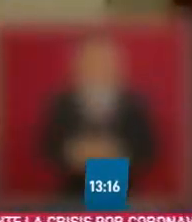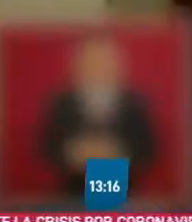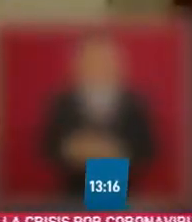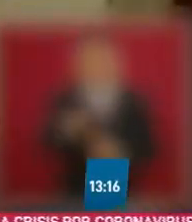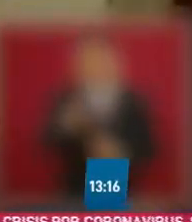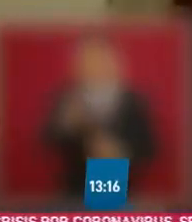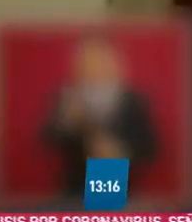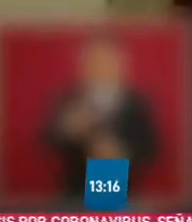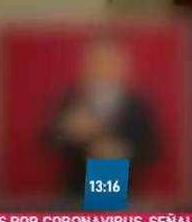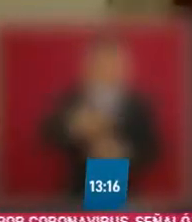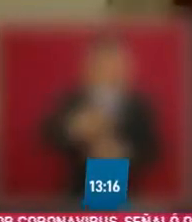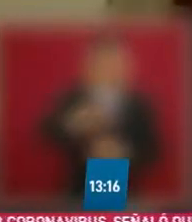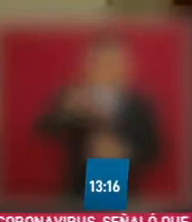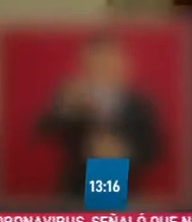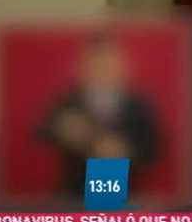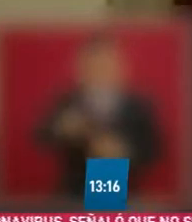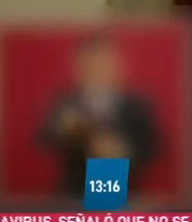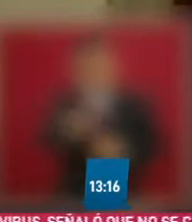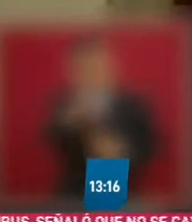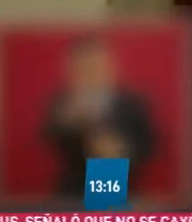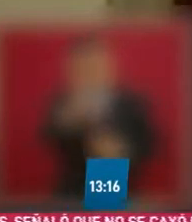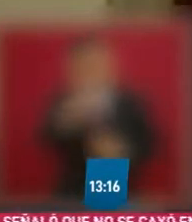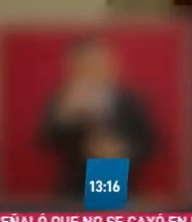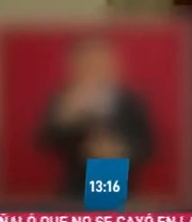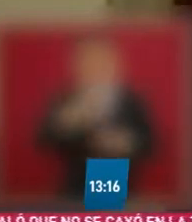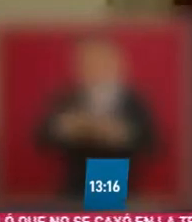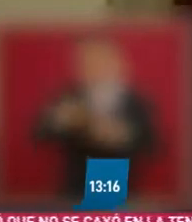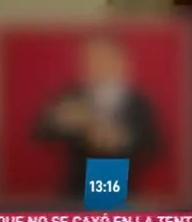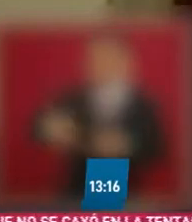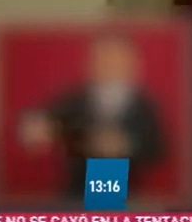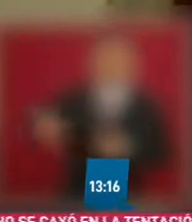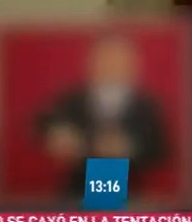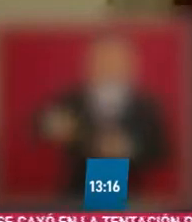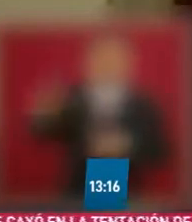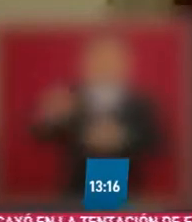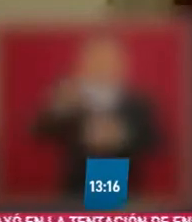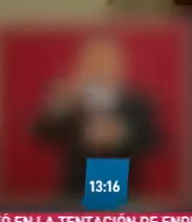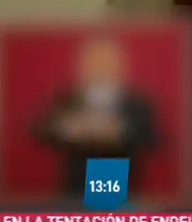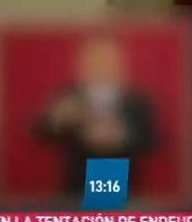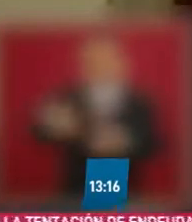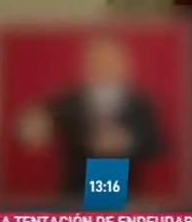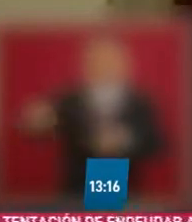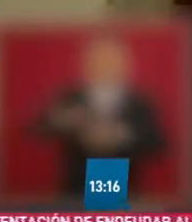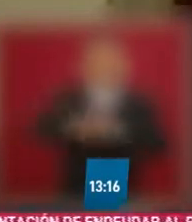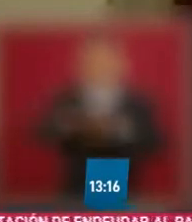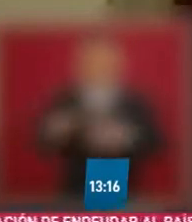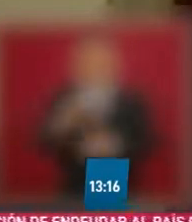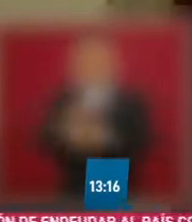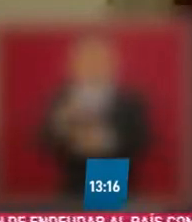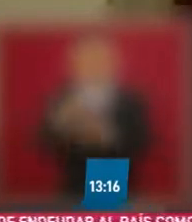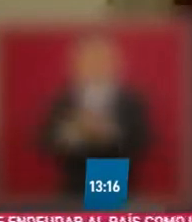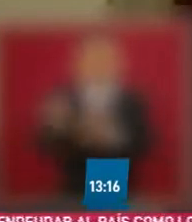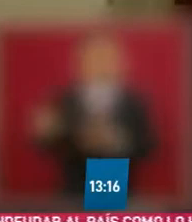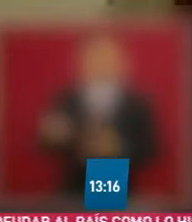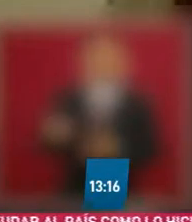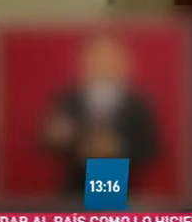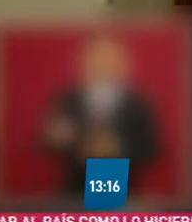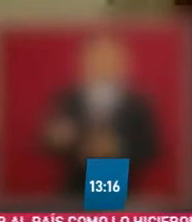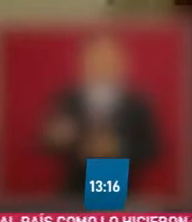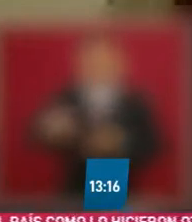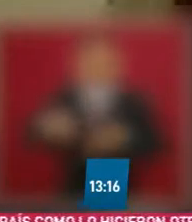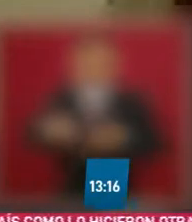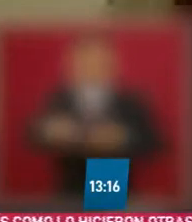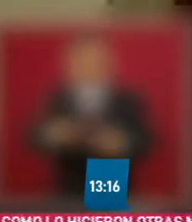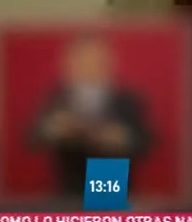¿Estaría usted dispuesto a que todos los entes de gobierno federal suspendan de inmediato este tirar